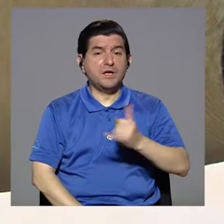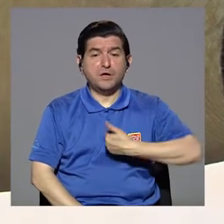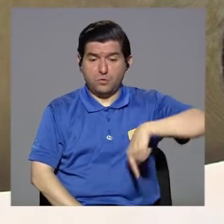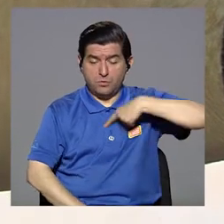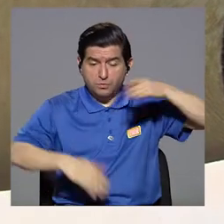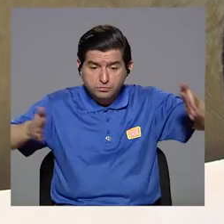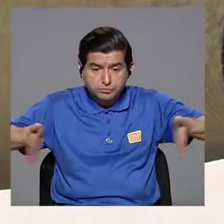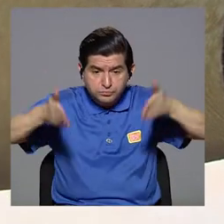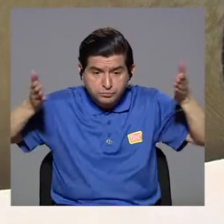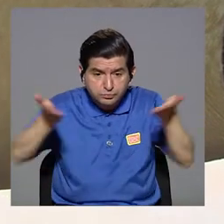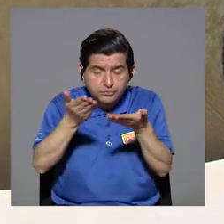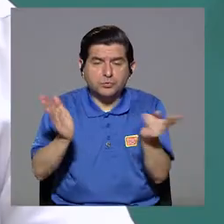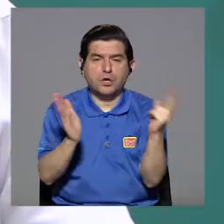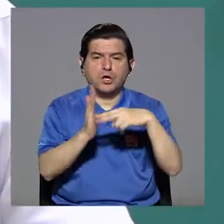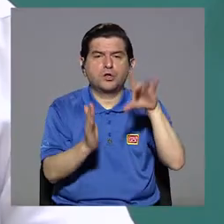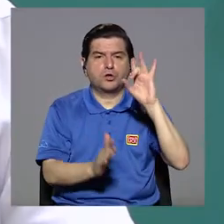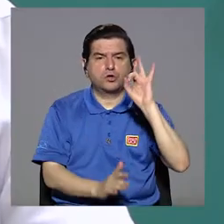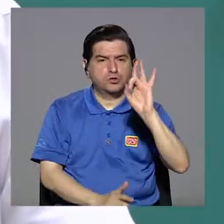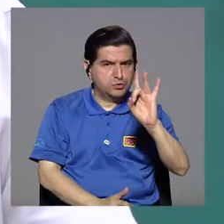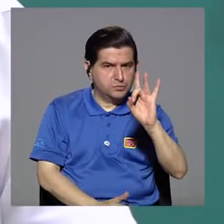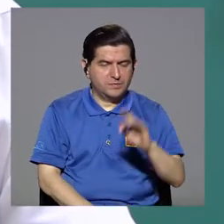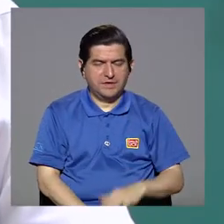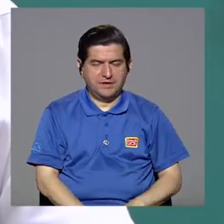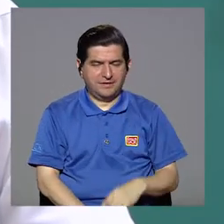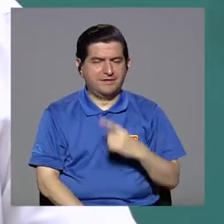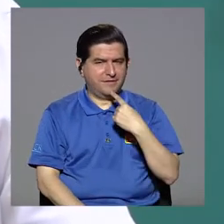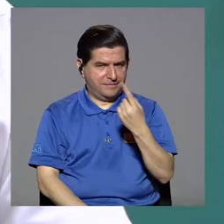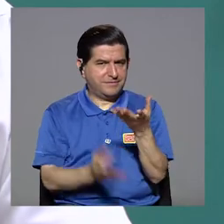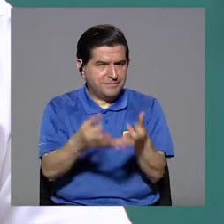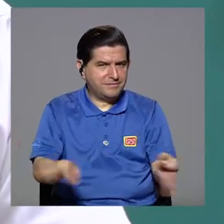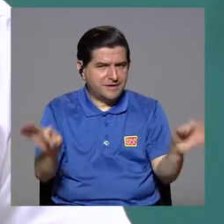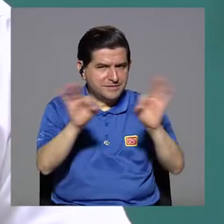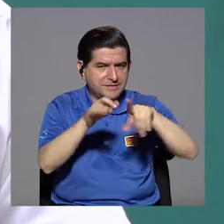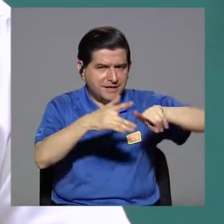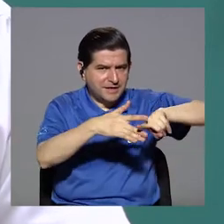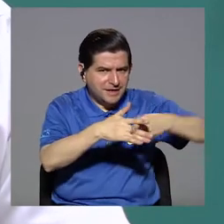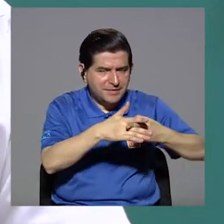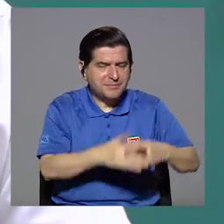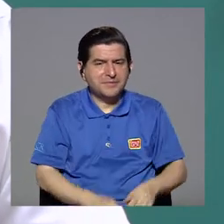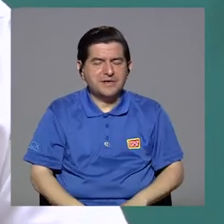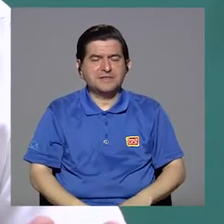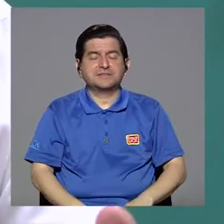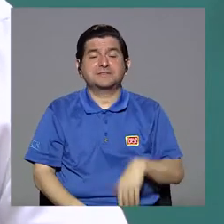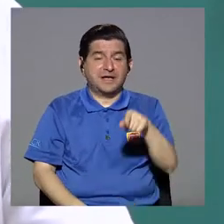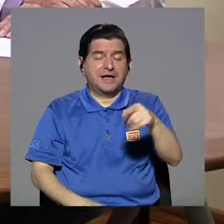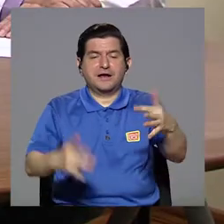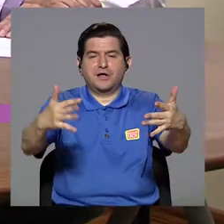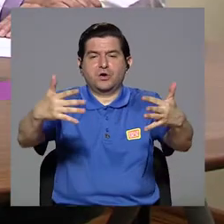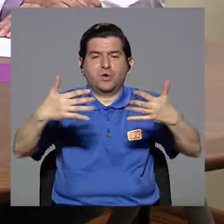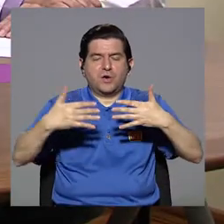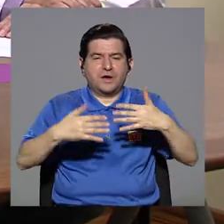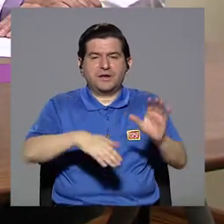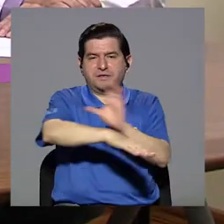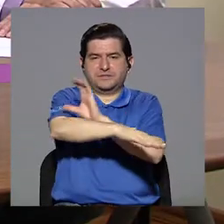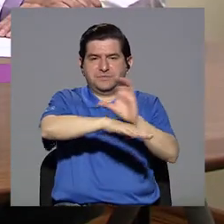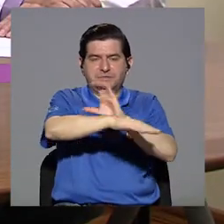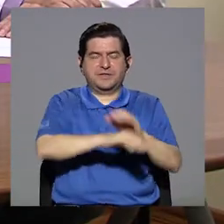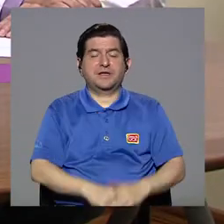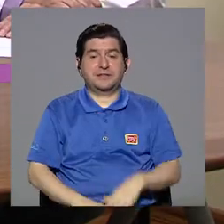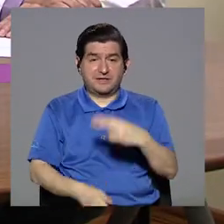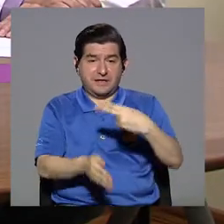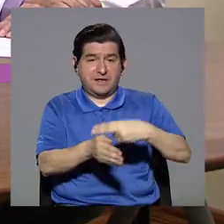también esto nos motivó a nosotros que en el 2008 no vale la pena mencionarlo empezamos con el expediente digital